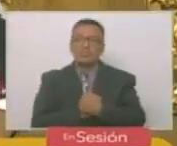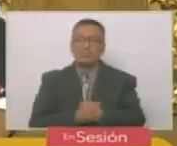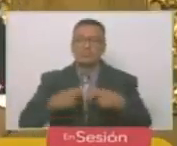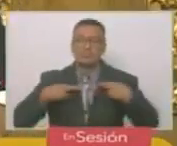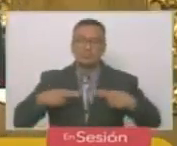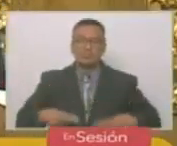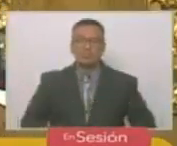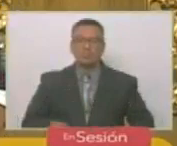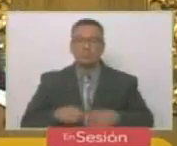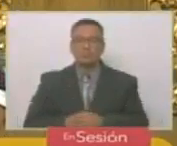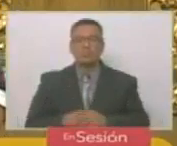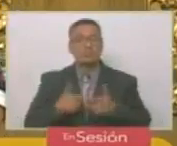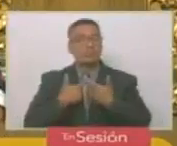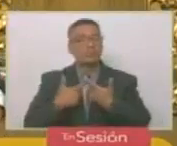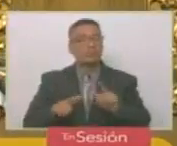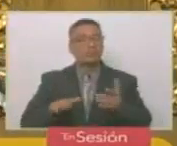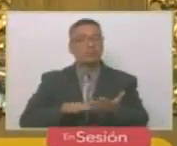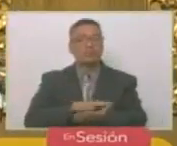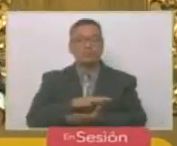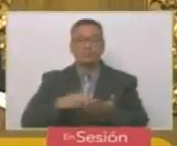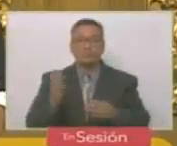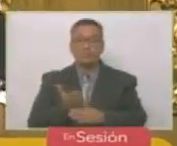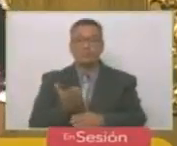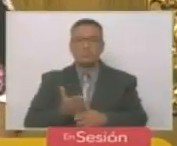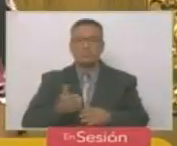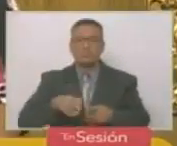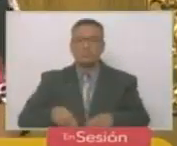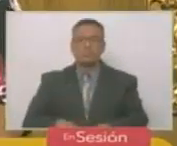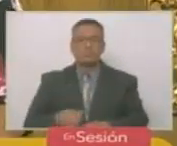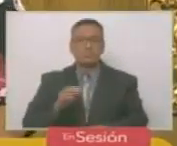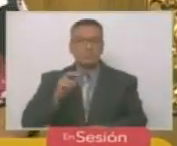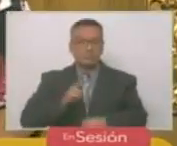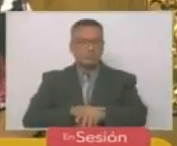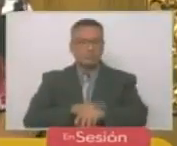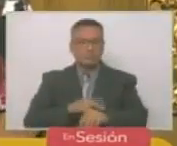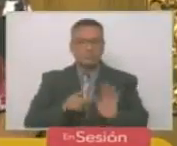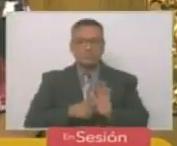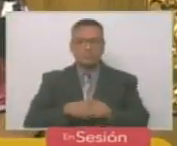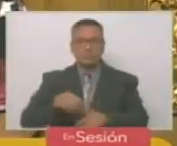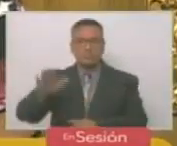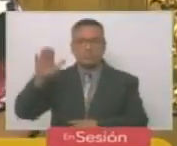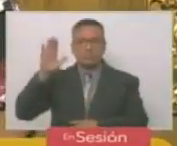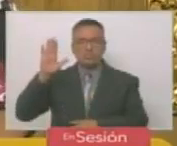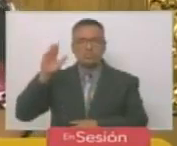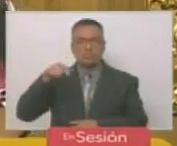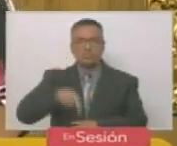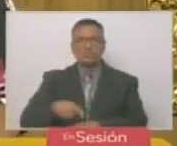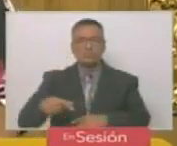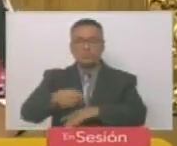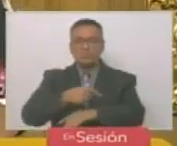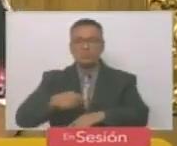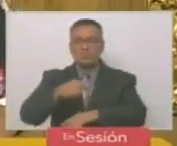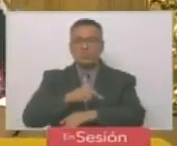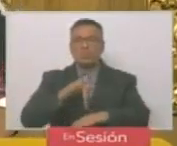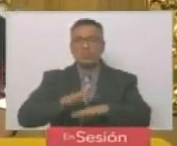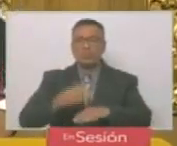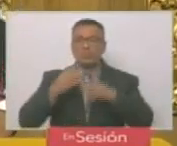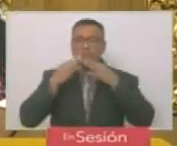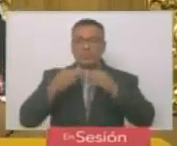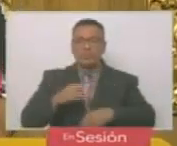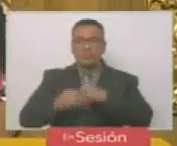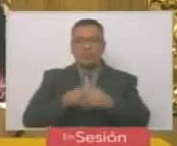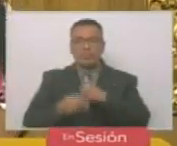humanizado, libre de violencia obstétrica, pero sobre todo compromiso de un Estado por la garantía